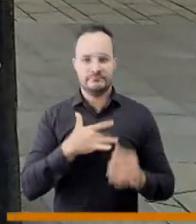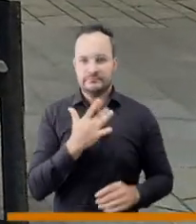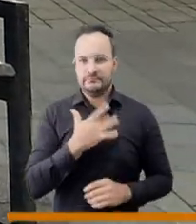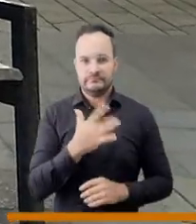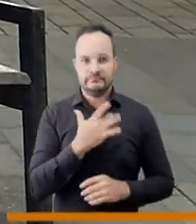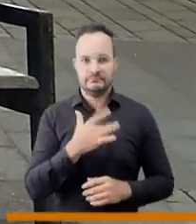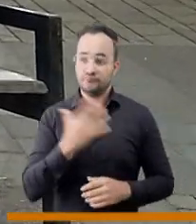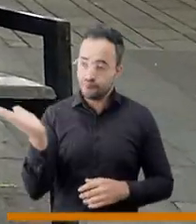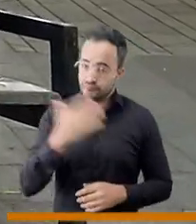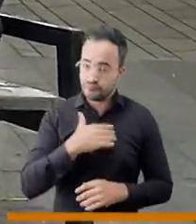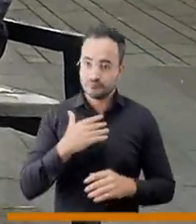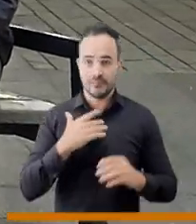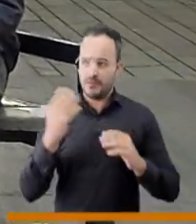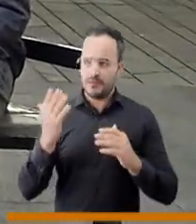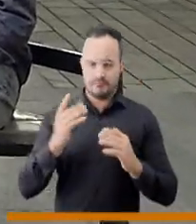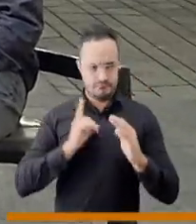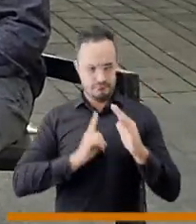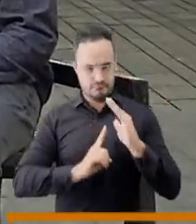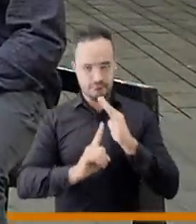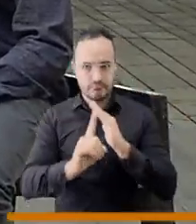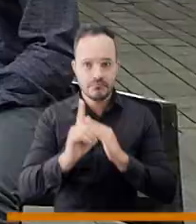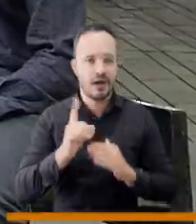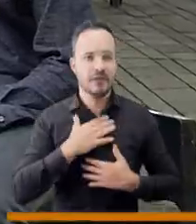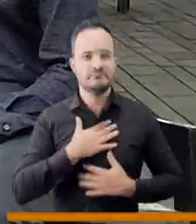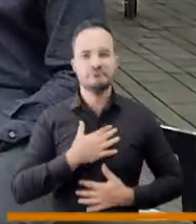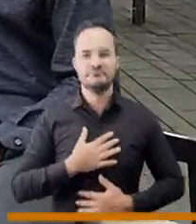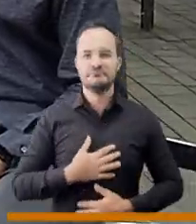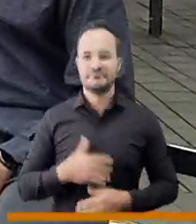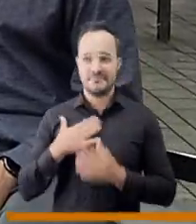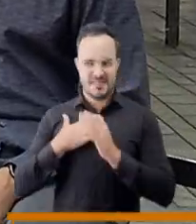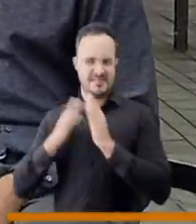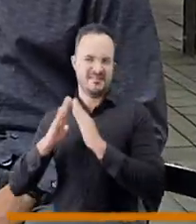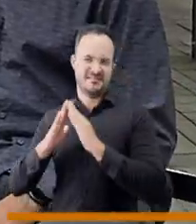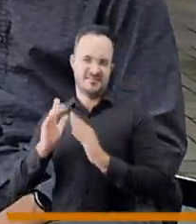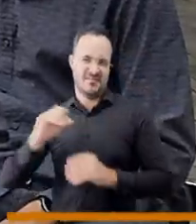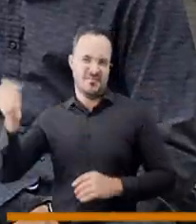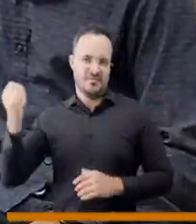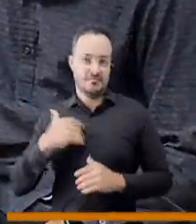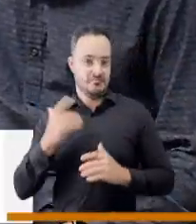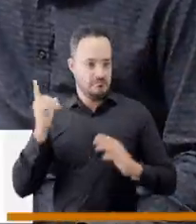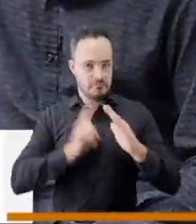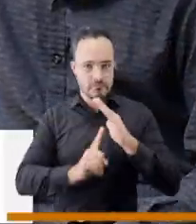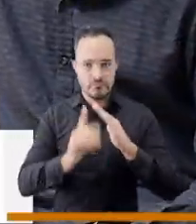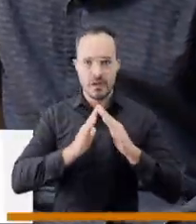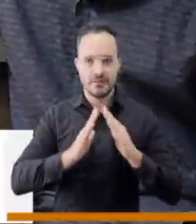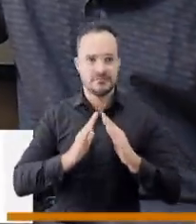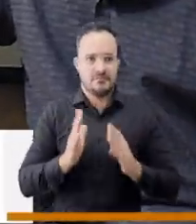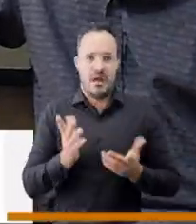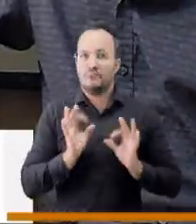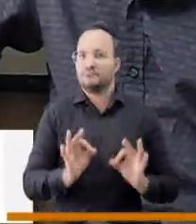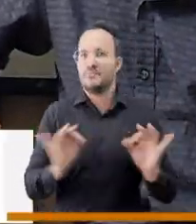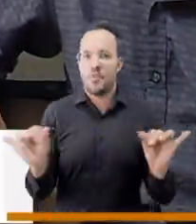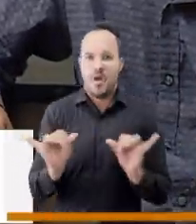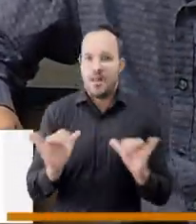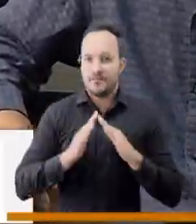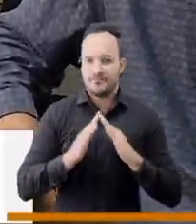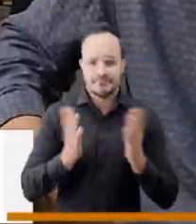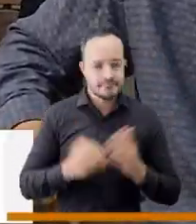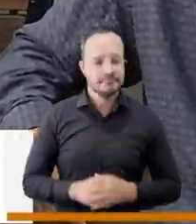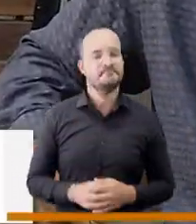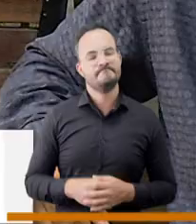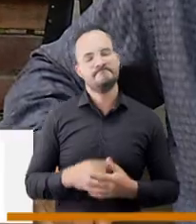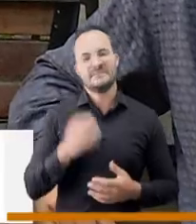para mí ha sido como una segunda casa. Literalmente, pues a raíz también de la situación